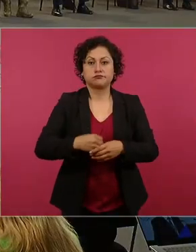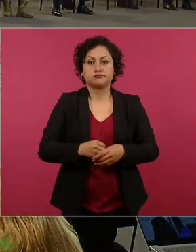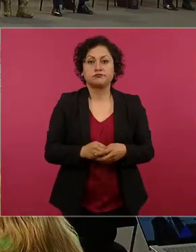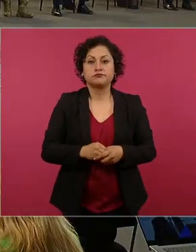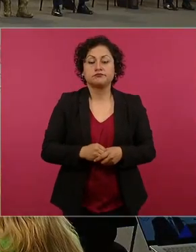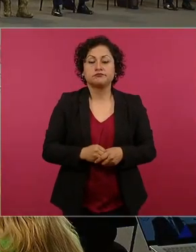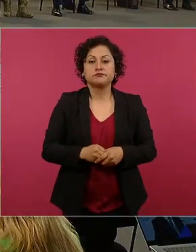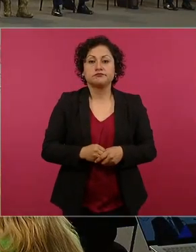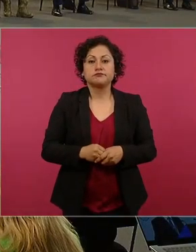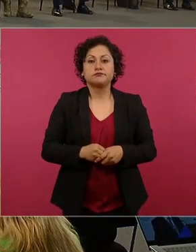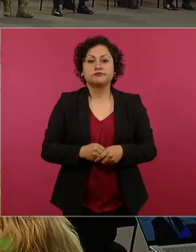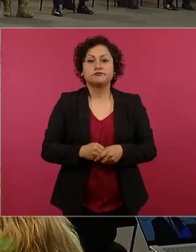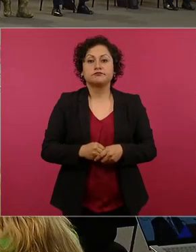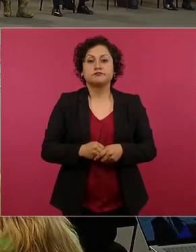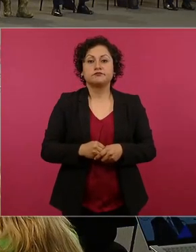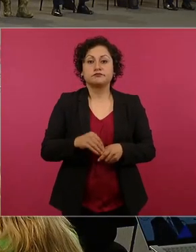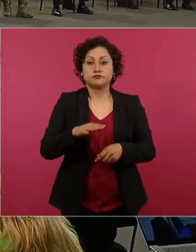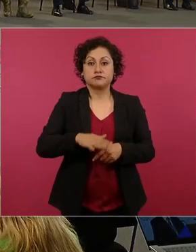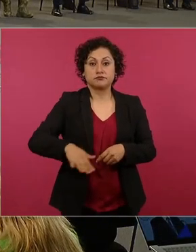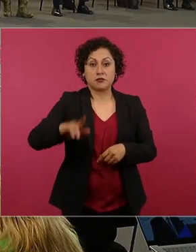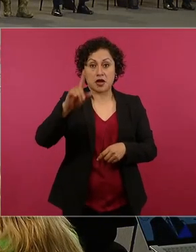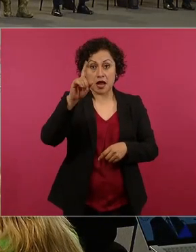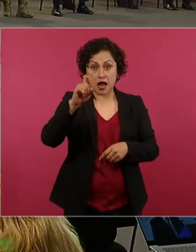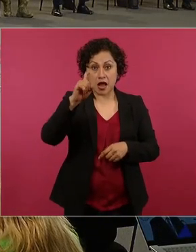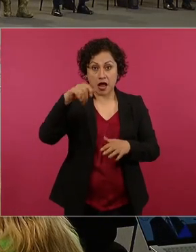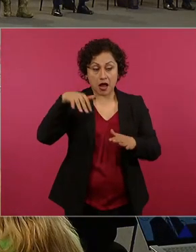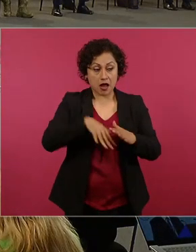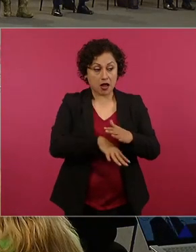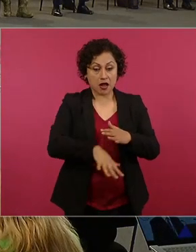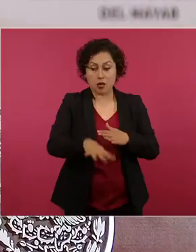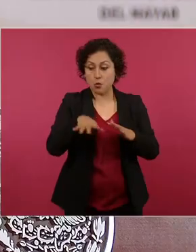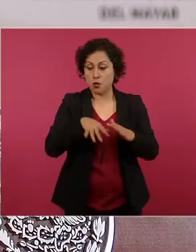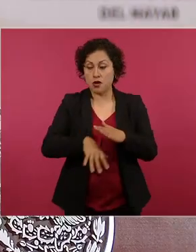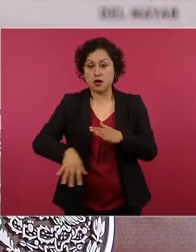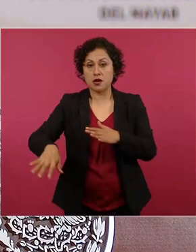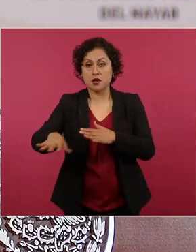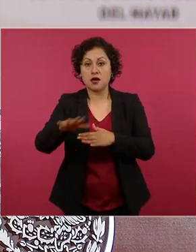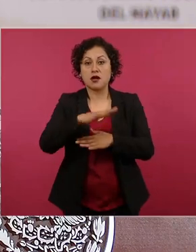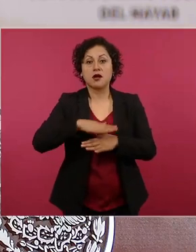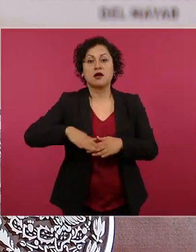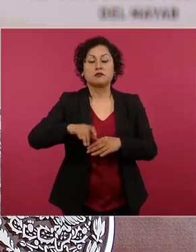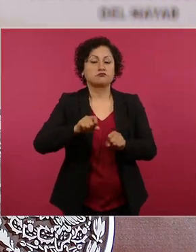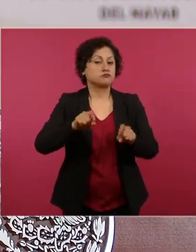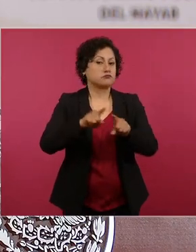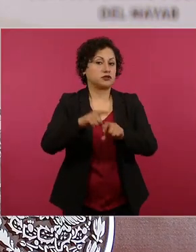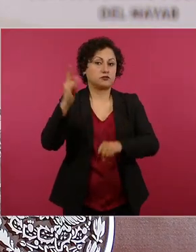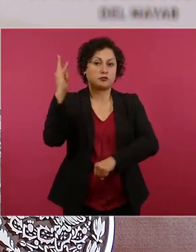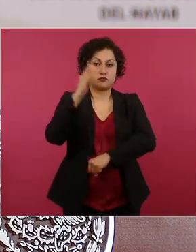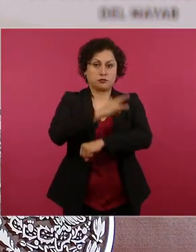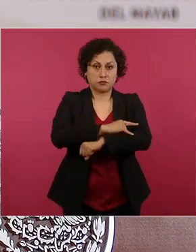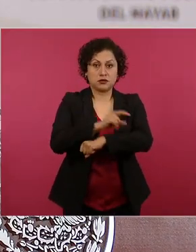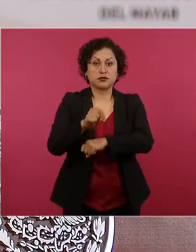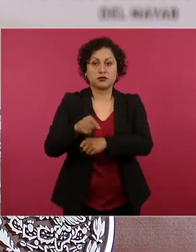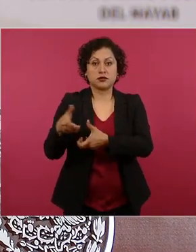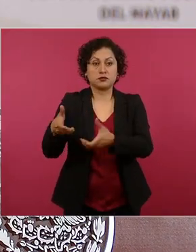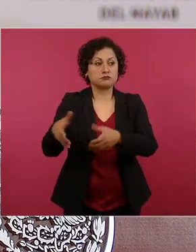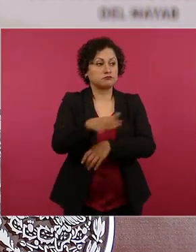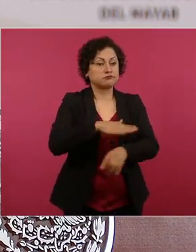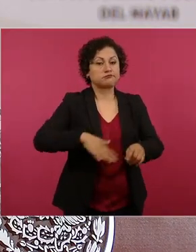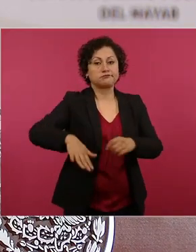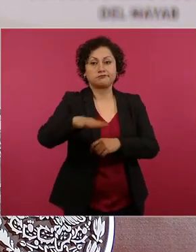Como parte de un mantenimiento plurianual de los sistemas de drenaje y cárcamos de nuestras pistas y calles de rodaje, en este año se